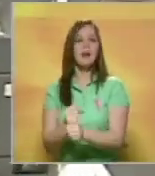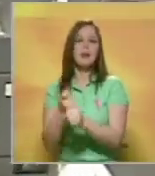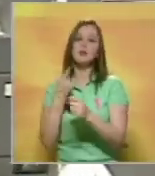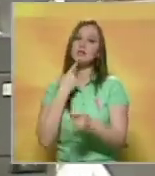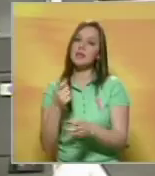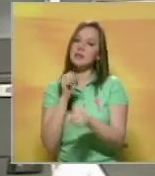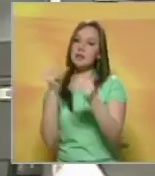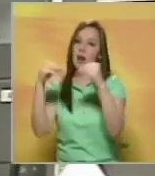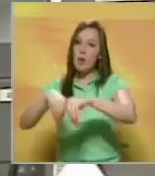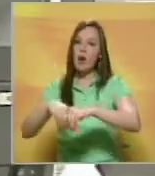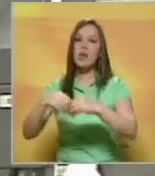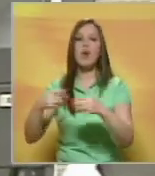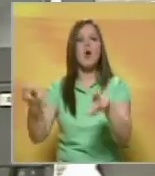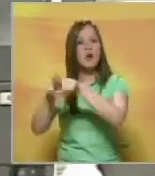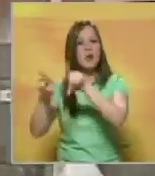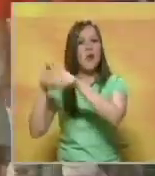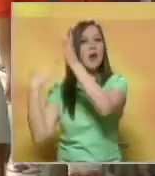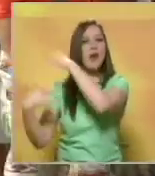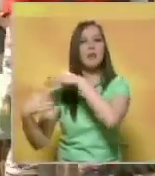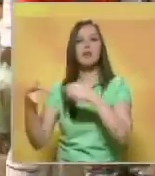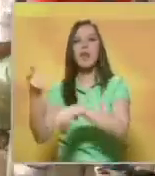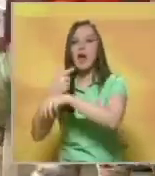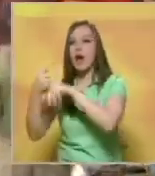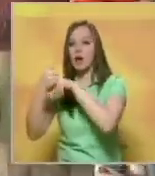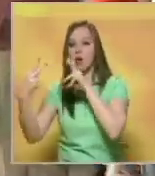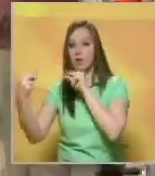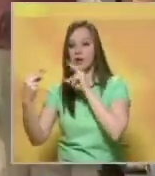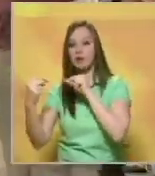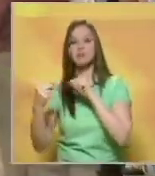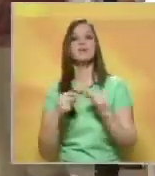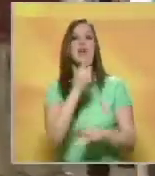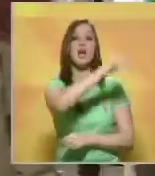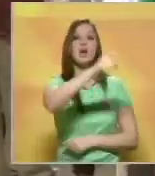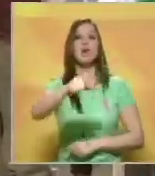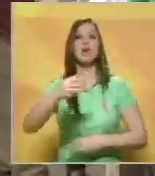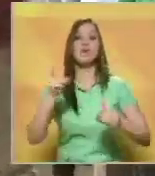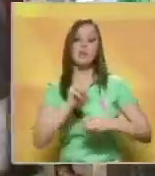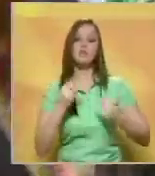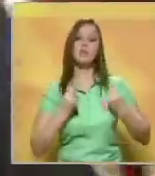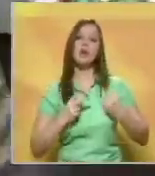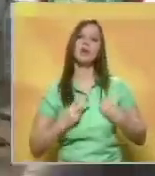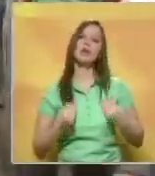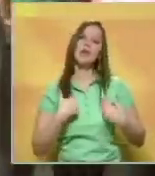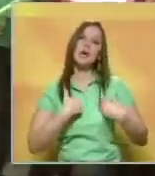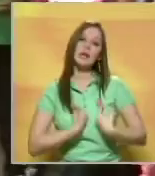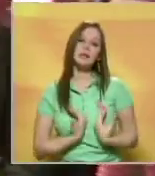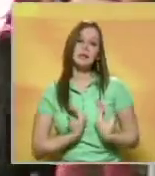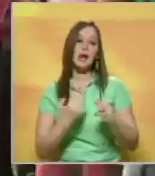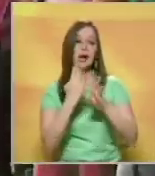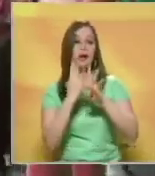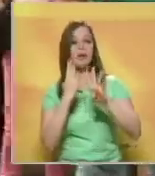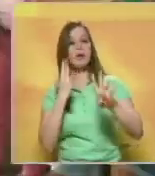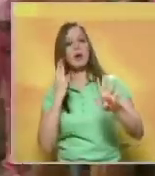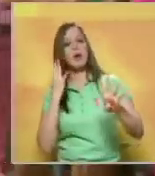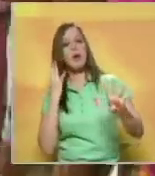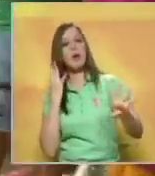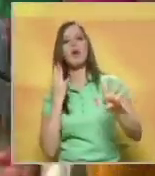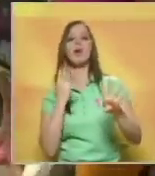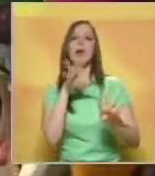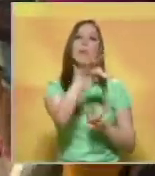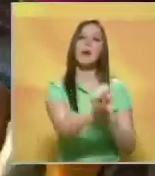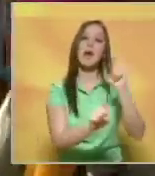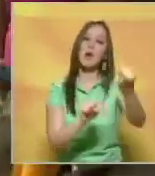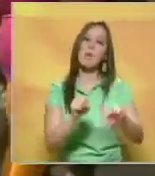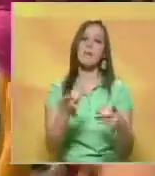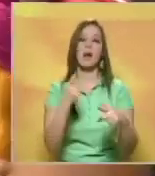reuniones sostenidas con el gobierno nacional. Los venezolanos aseguran estar cansados de hacer largas colas para obtener los productos de primera